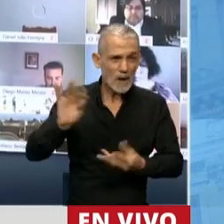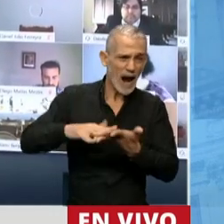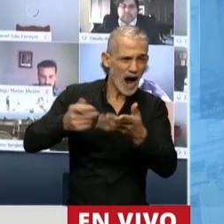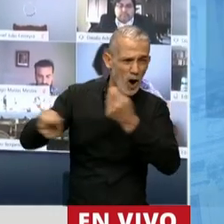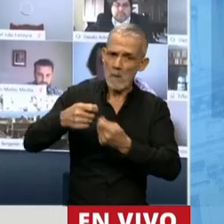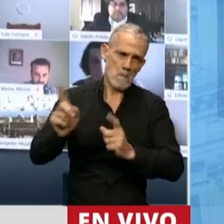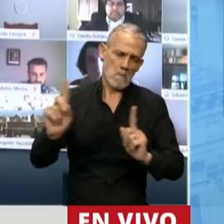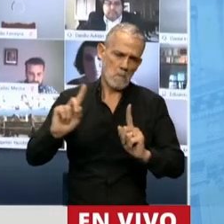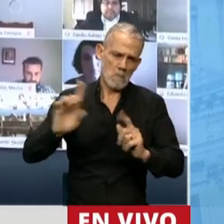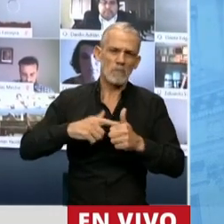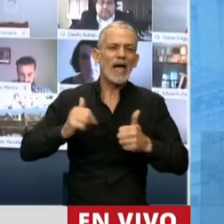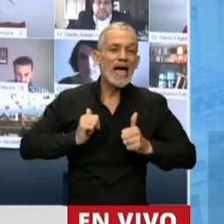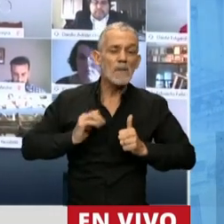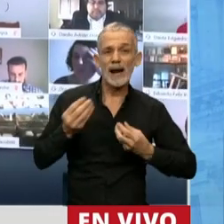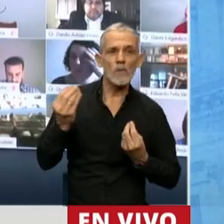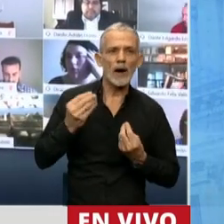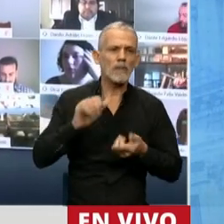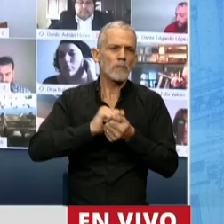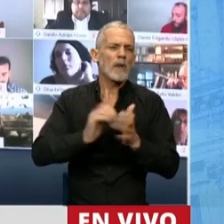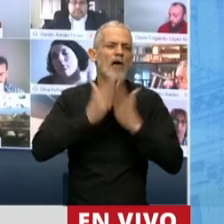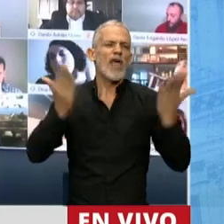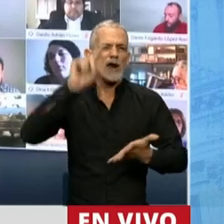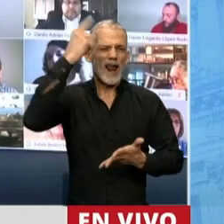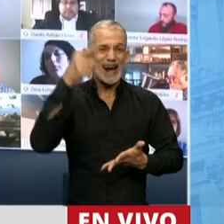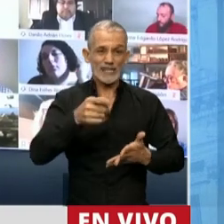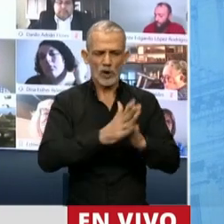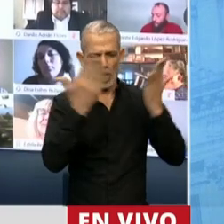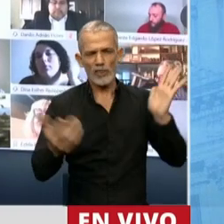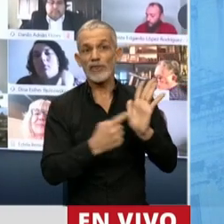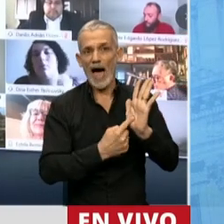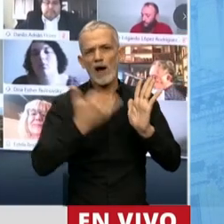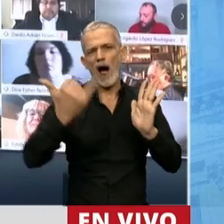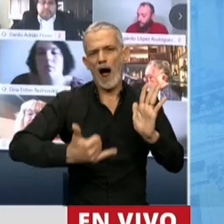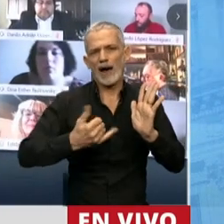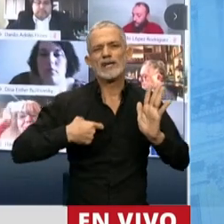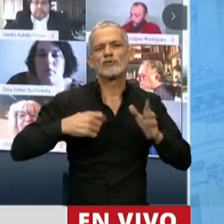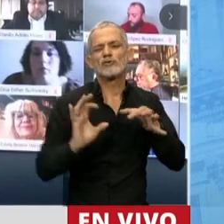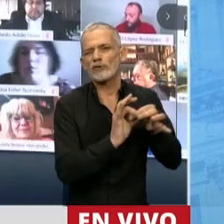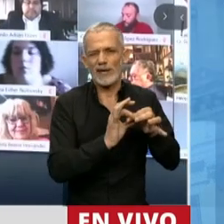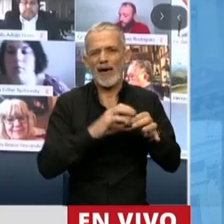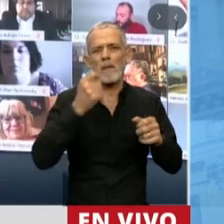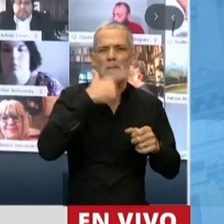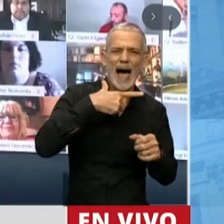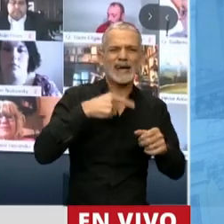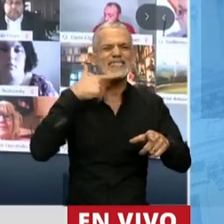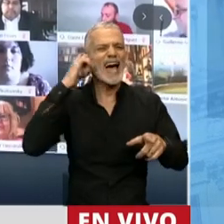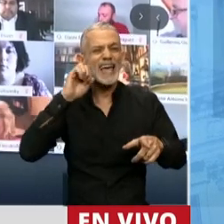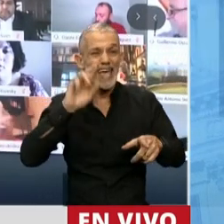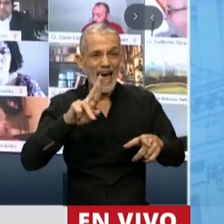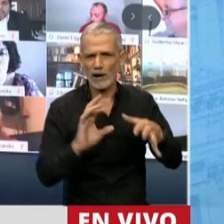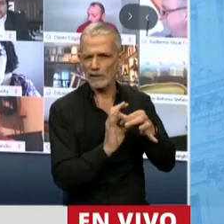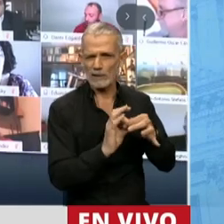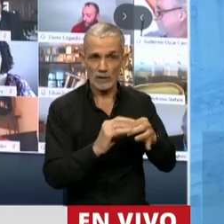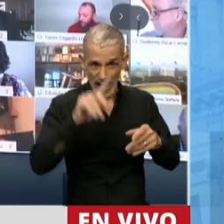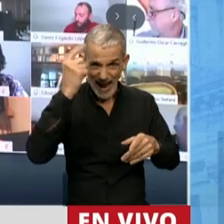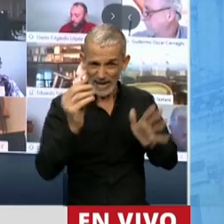comercio. Tampoco que haya un editorial de La Nación, el diario que tienen en sociedad Saguier y Macri. Lo